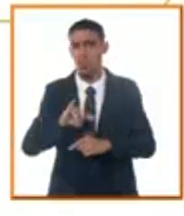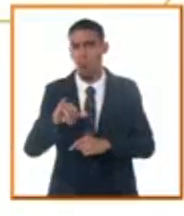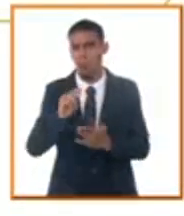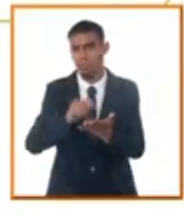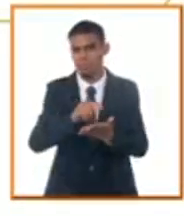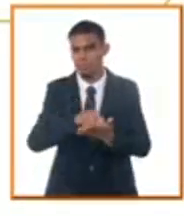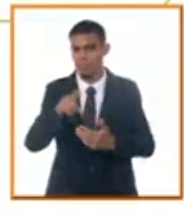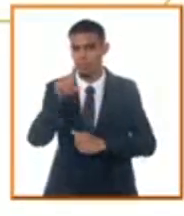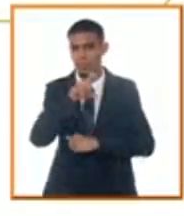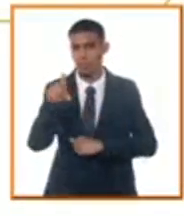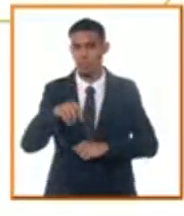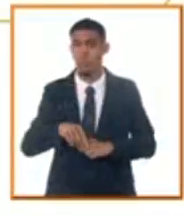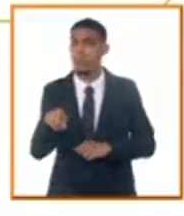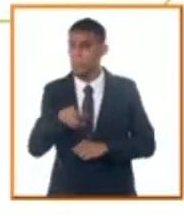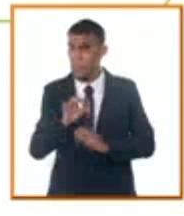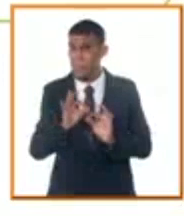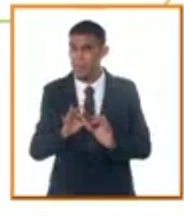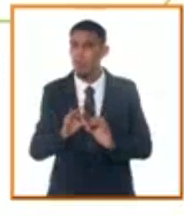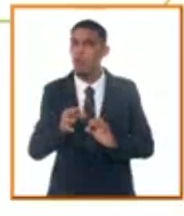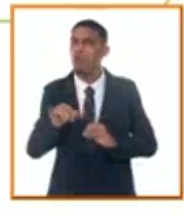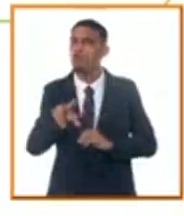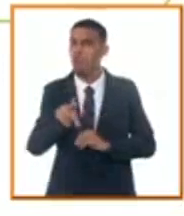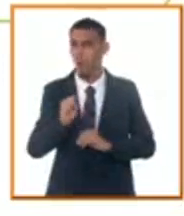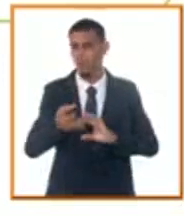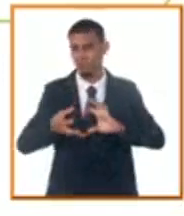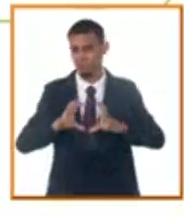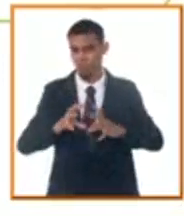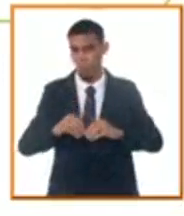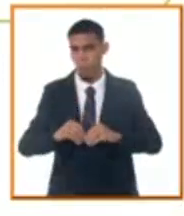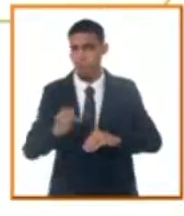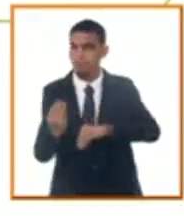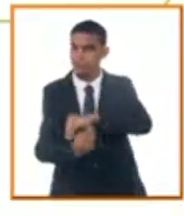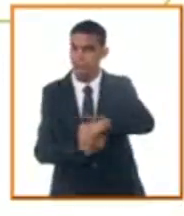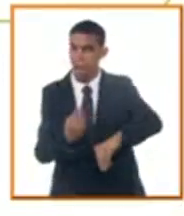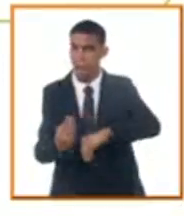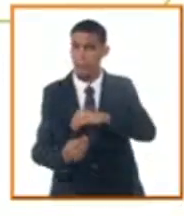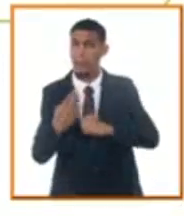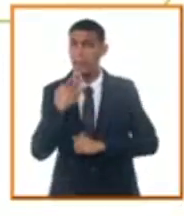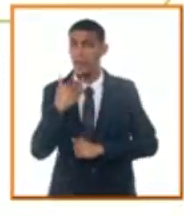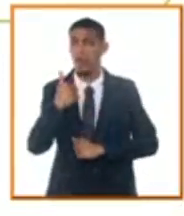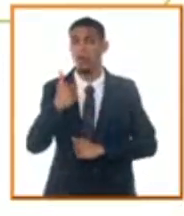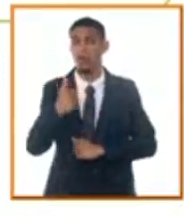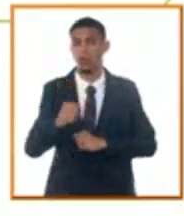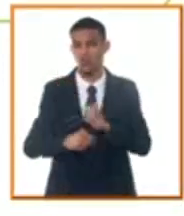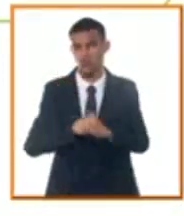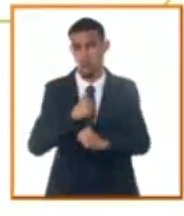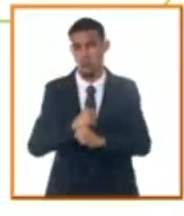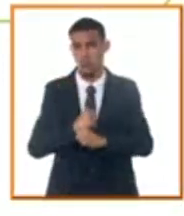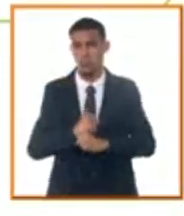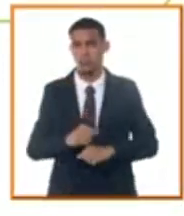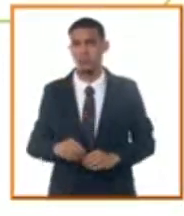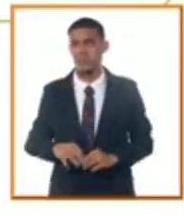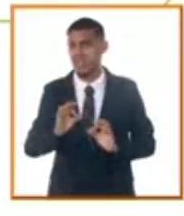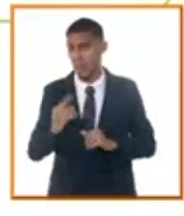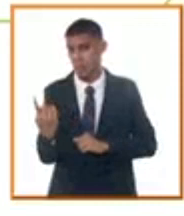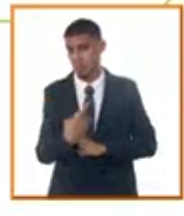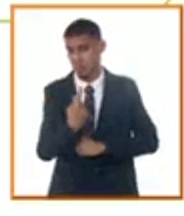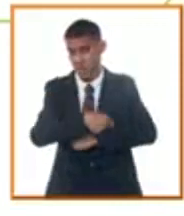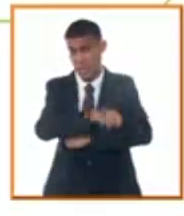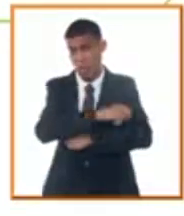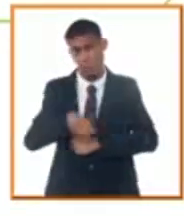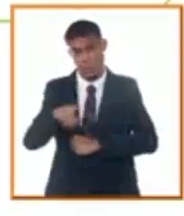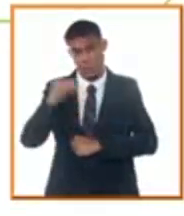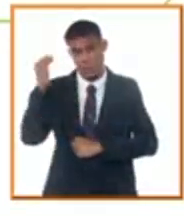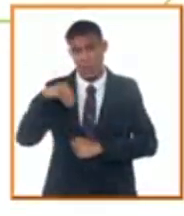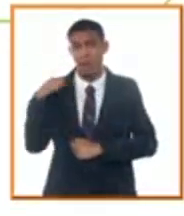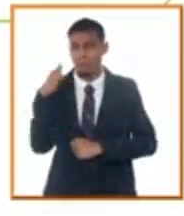forma parte de las acciones de modernización, transformación de ese lugar al que vamos todos, y que nosotros